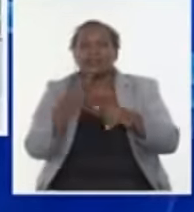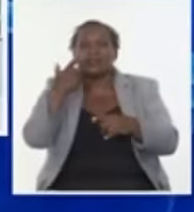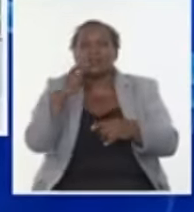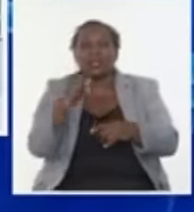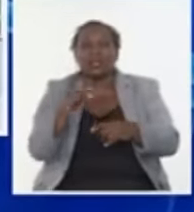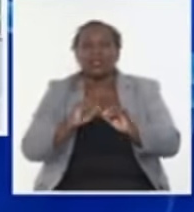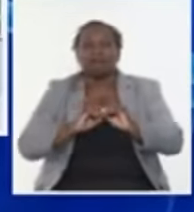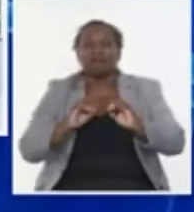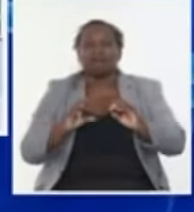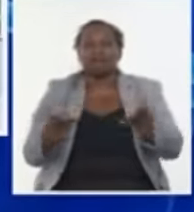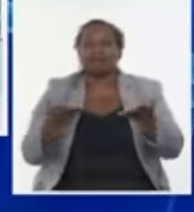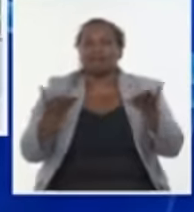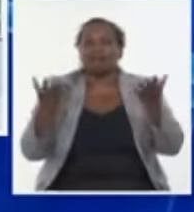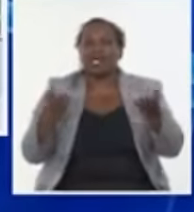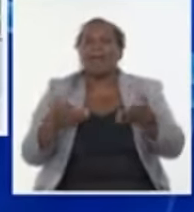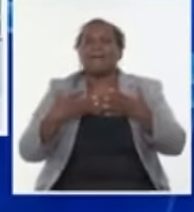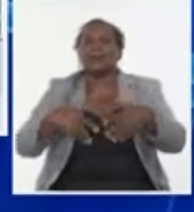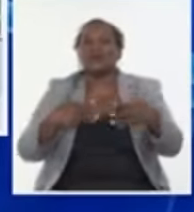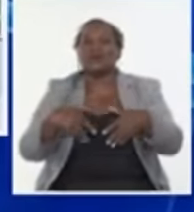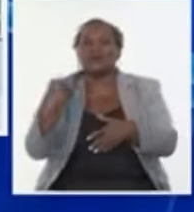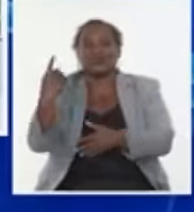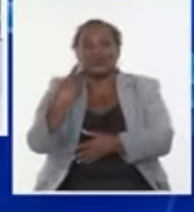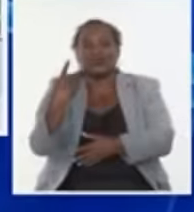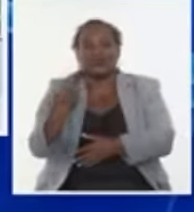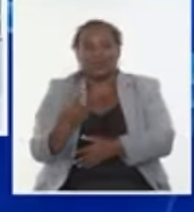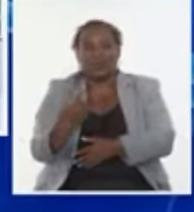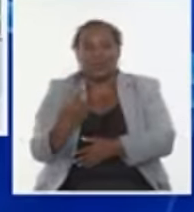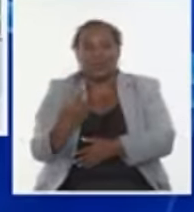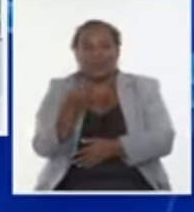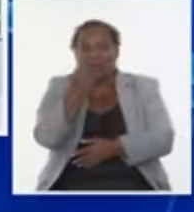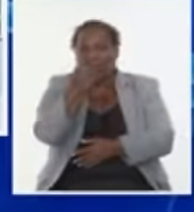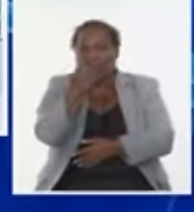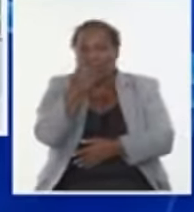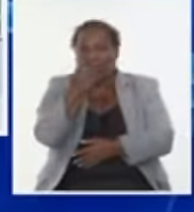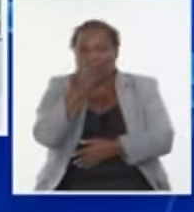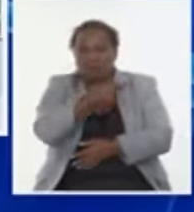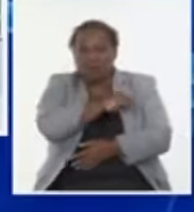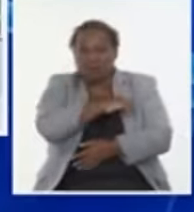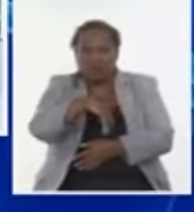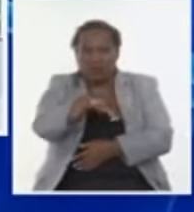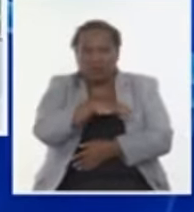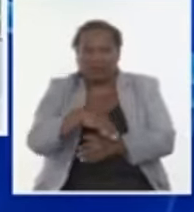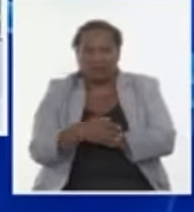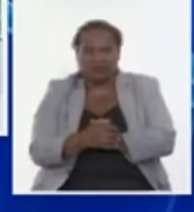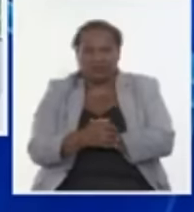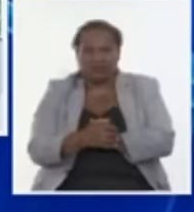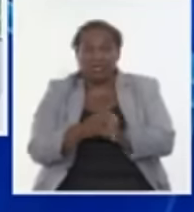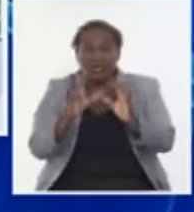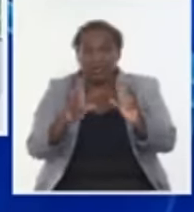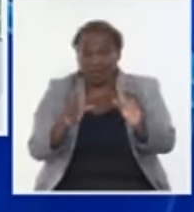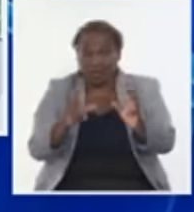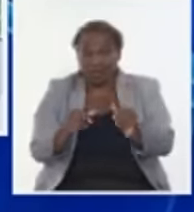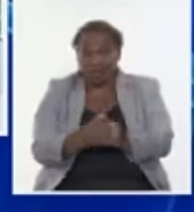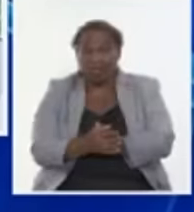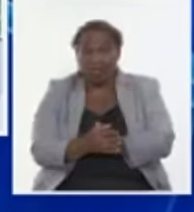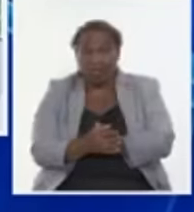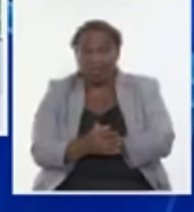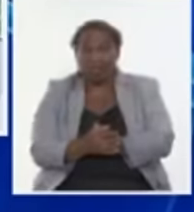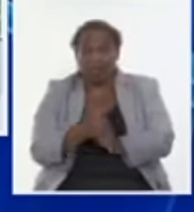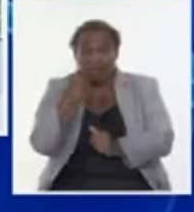incentivar la producción nacional y sobre todo de productos agrícolas. Los rendimientos que se